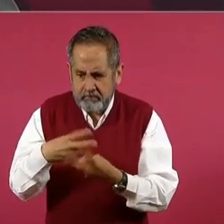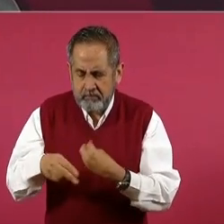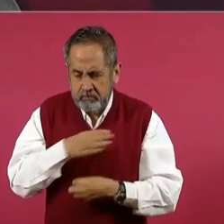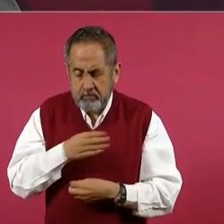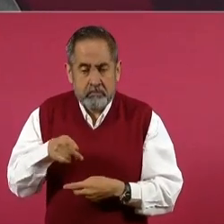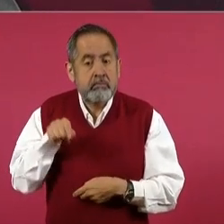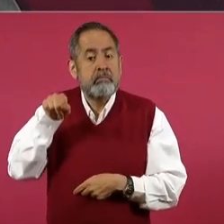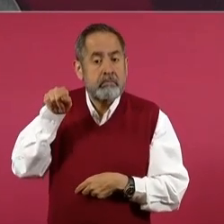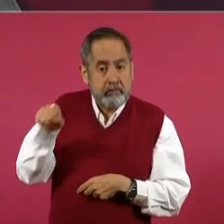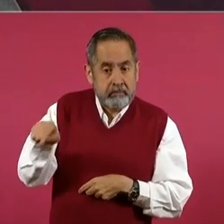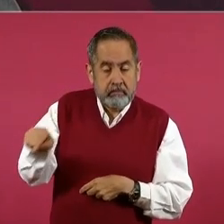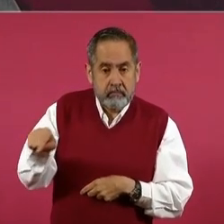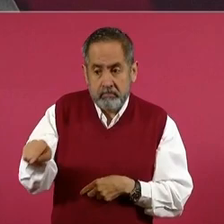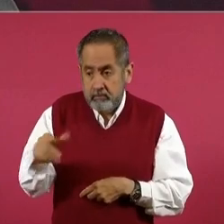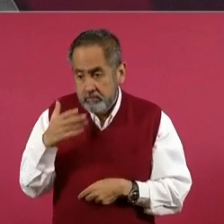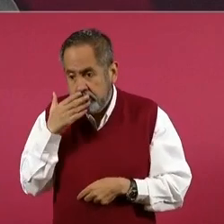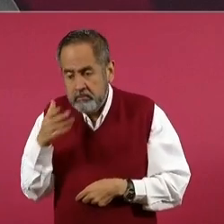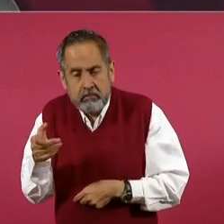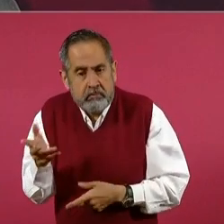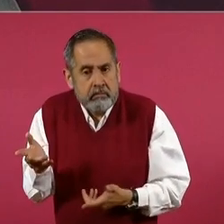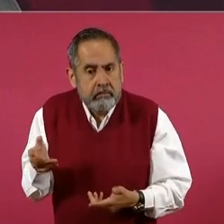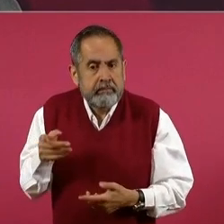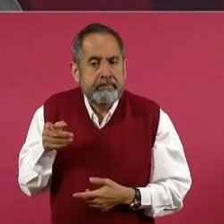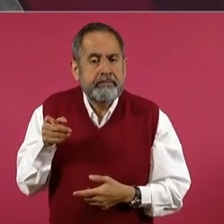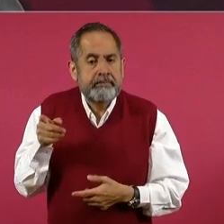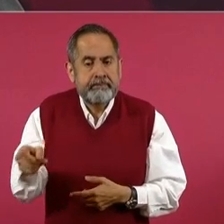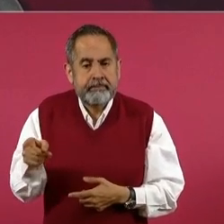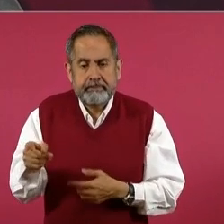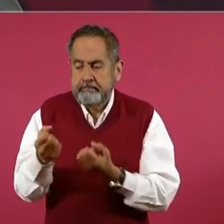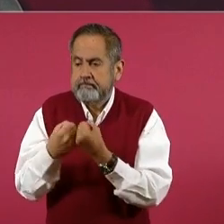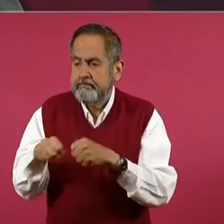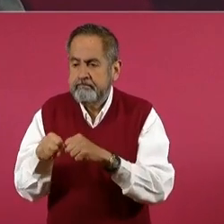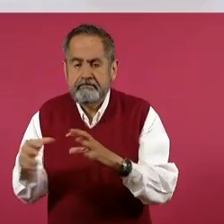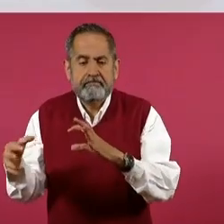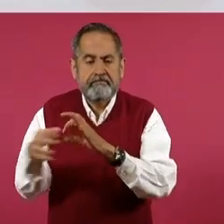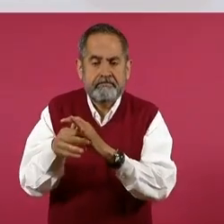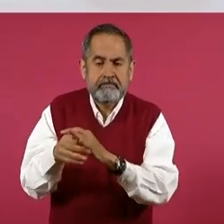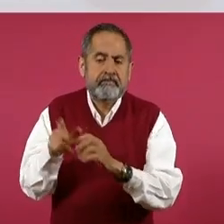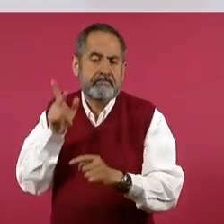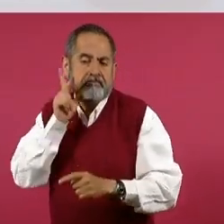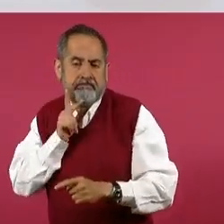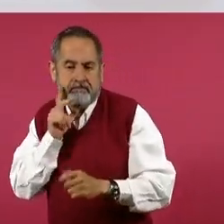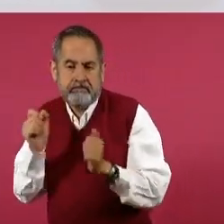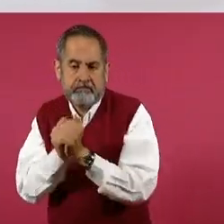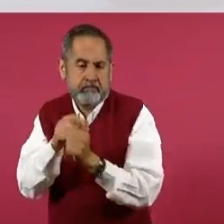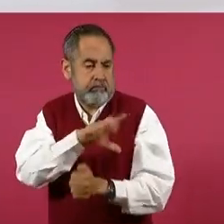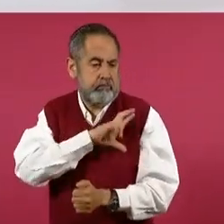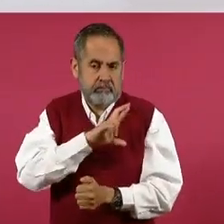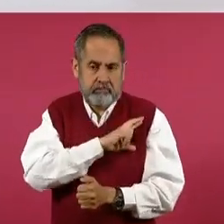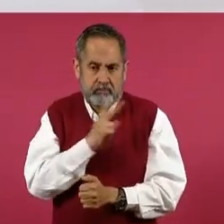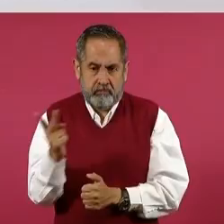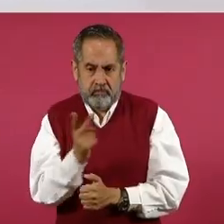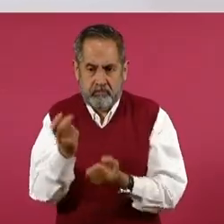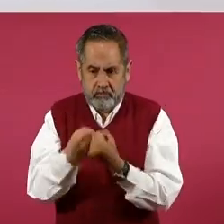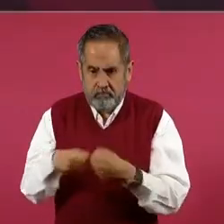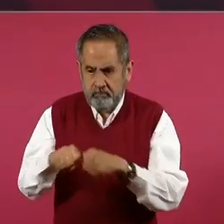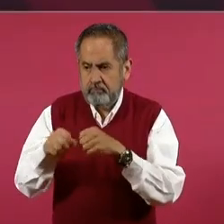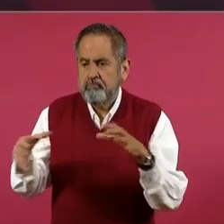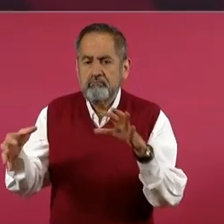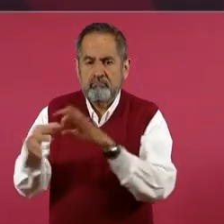sociedad que está haciendo Pemex con una empresa particular